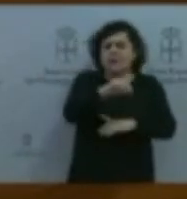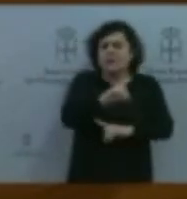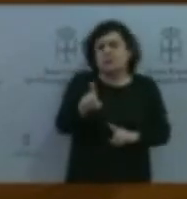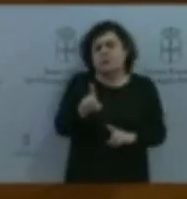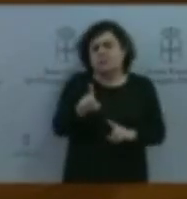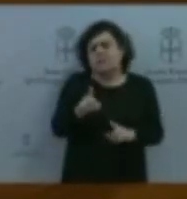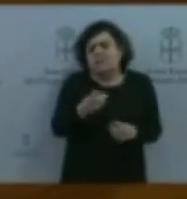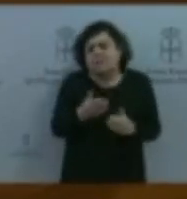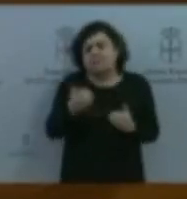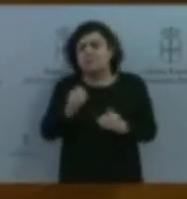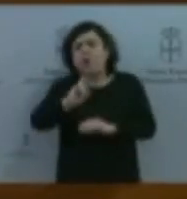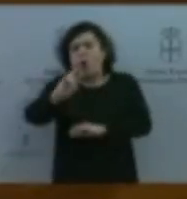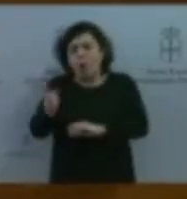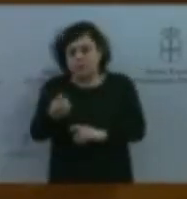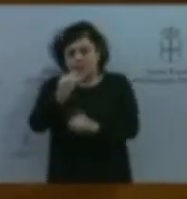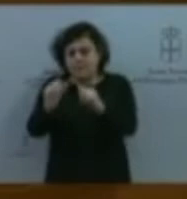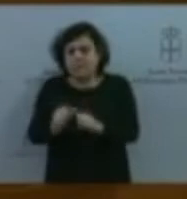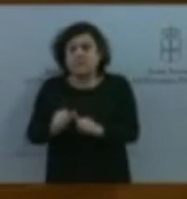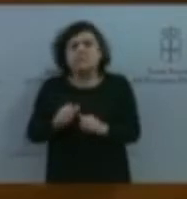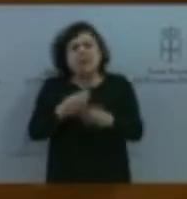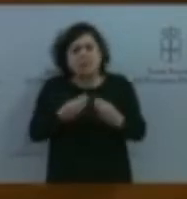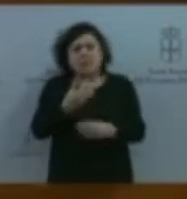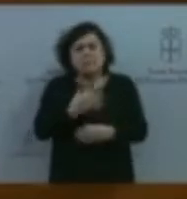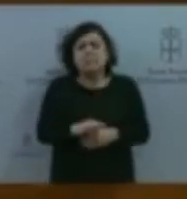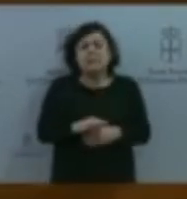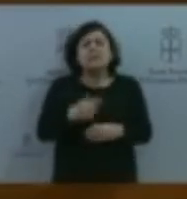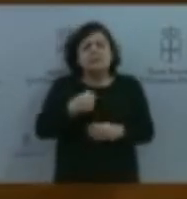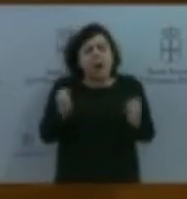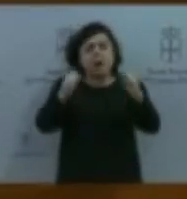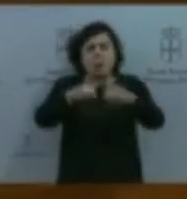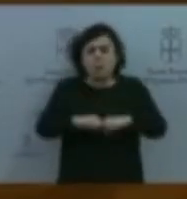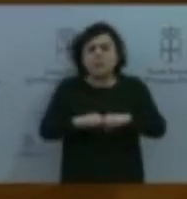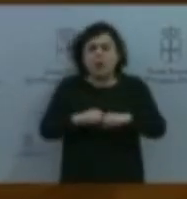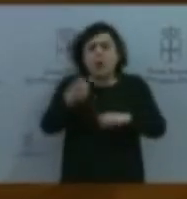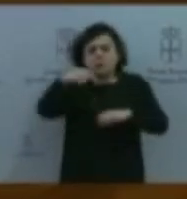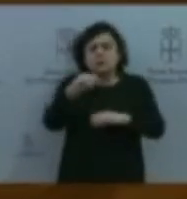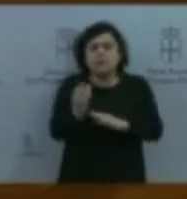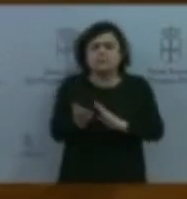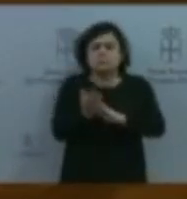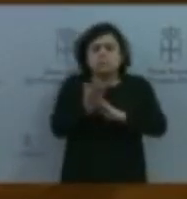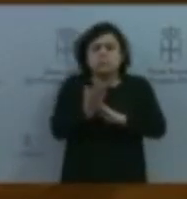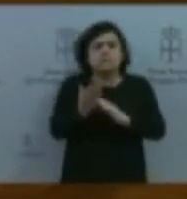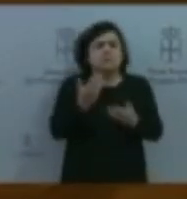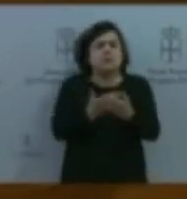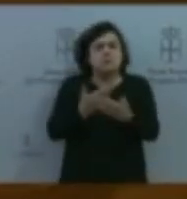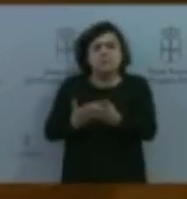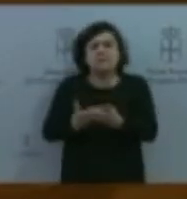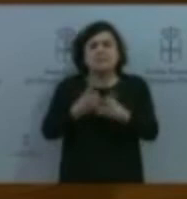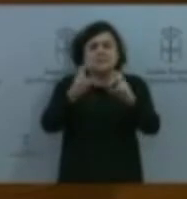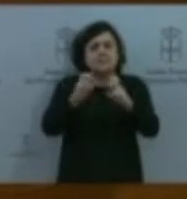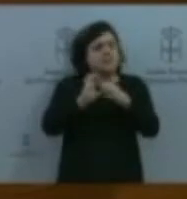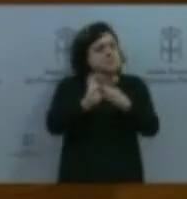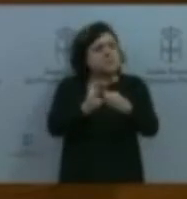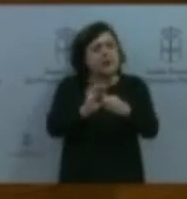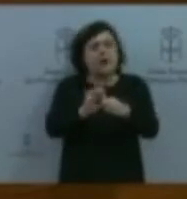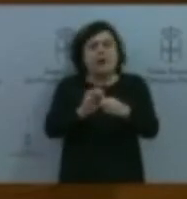¿no? Y ahí estamos de acuerdo. Ustedes han traído muchas iniciativas sobre este asunto durante los últimos años y lo compartimos también